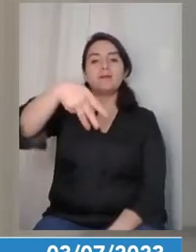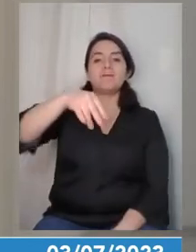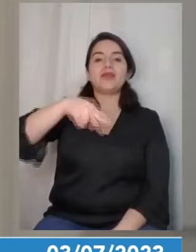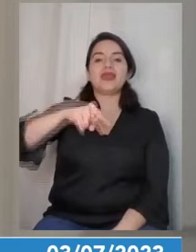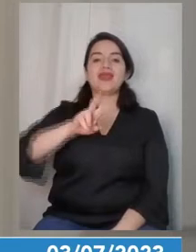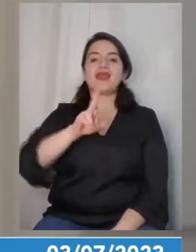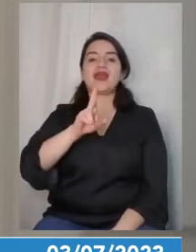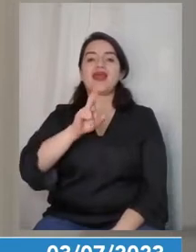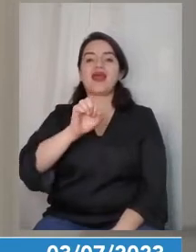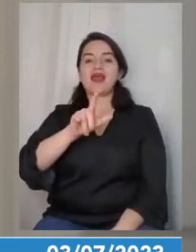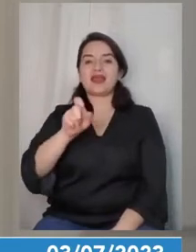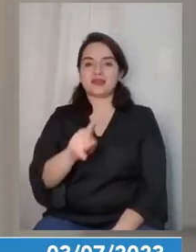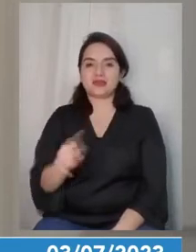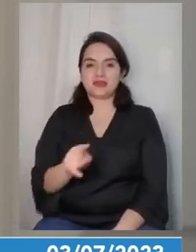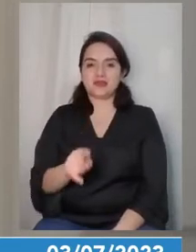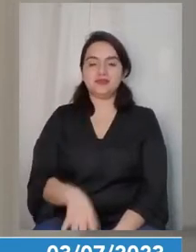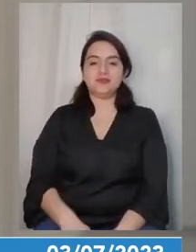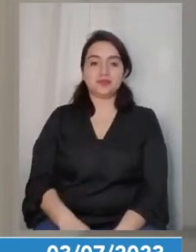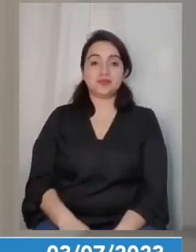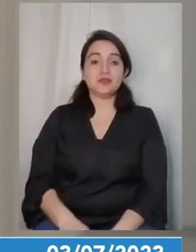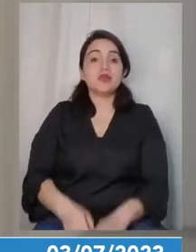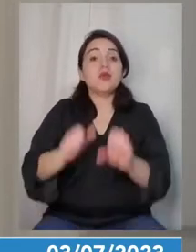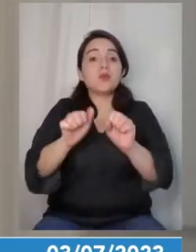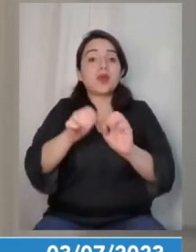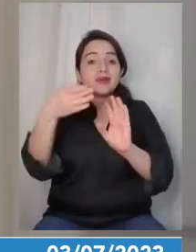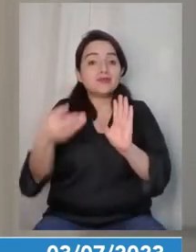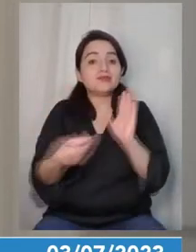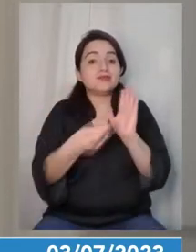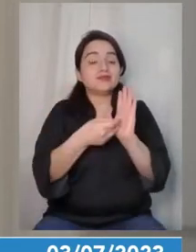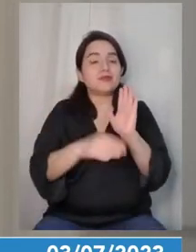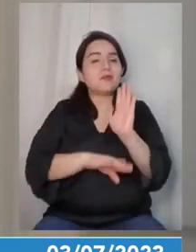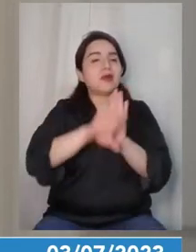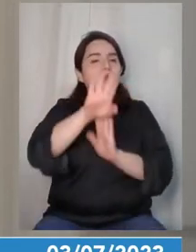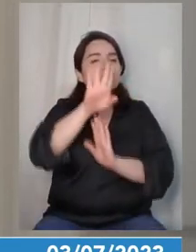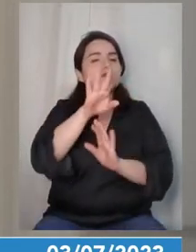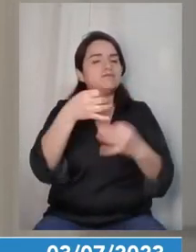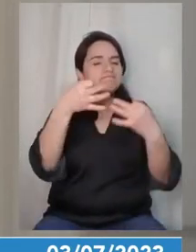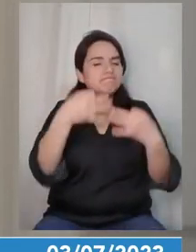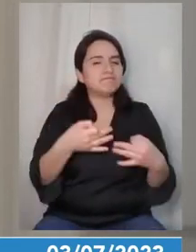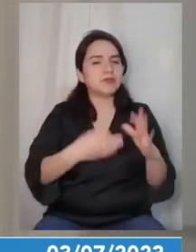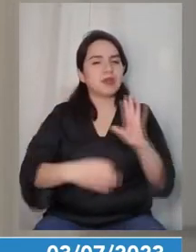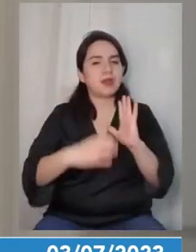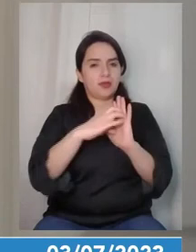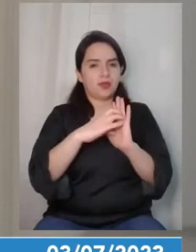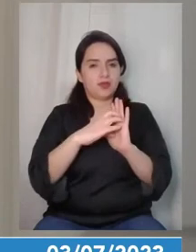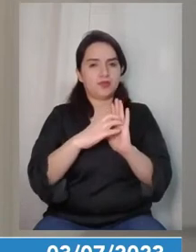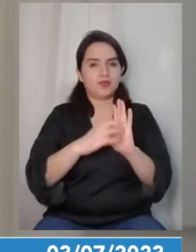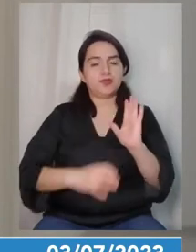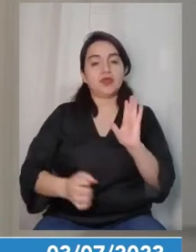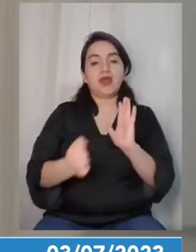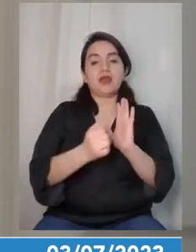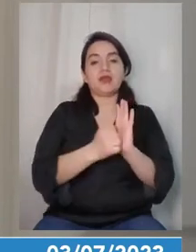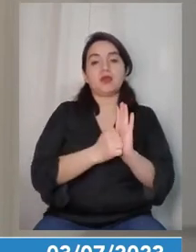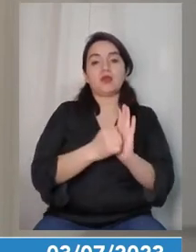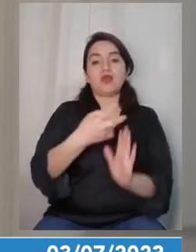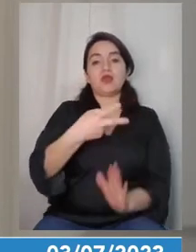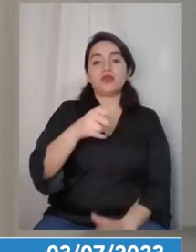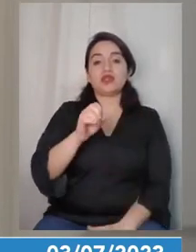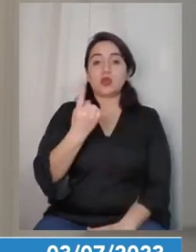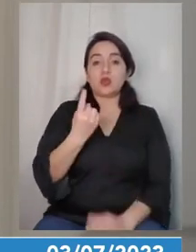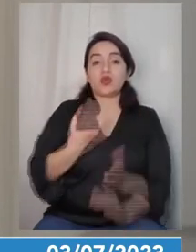para poder darle más forma a este capítulo. En el caso del artículo 201, que es el que inicia el